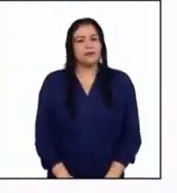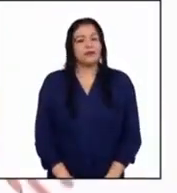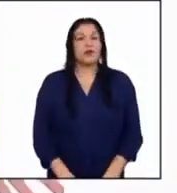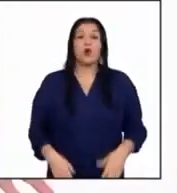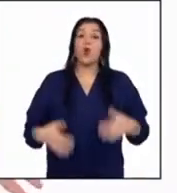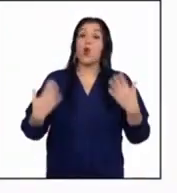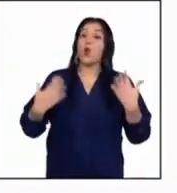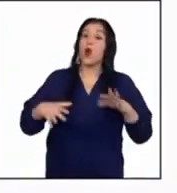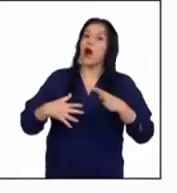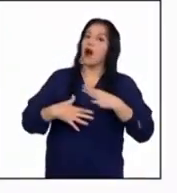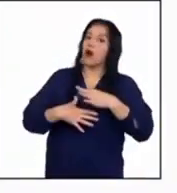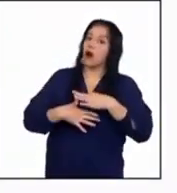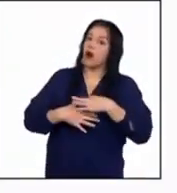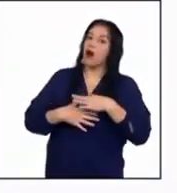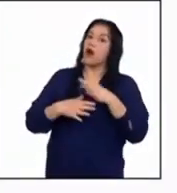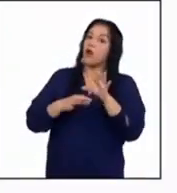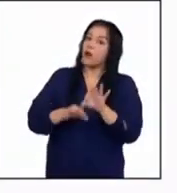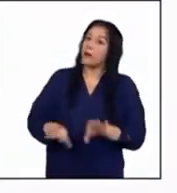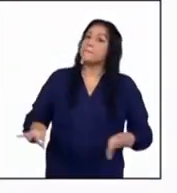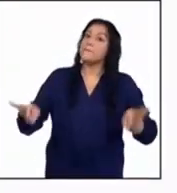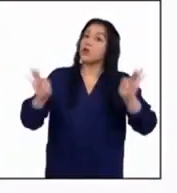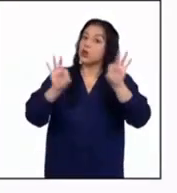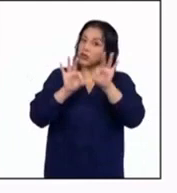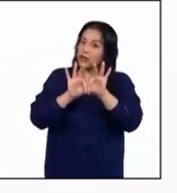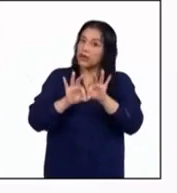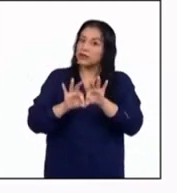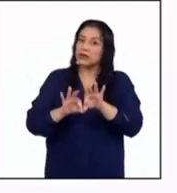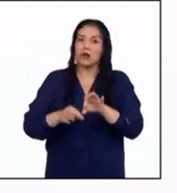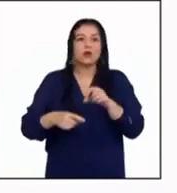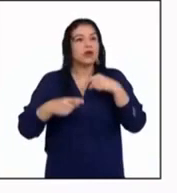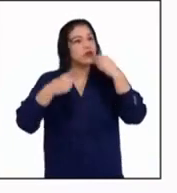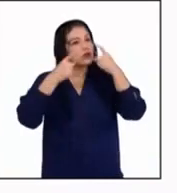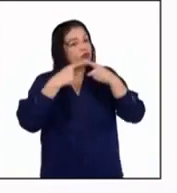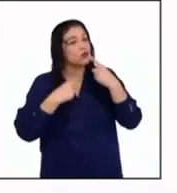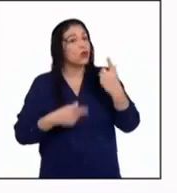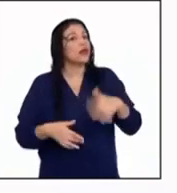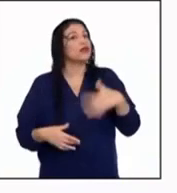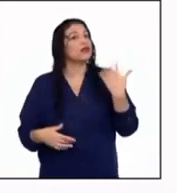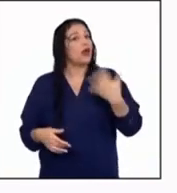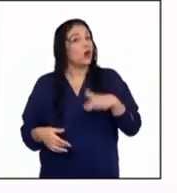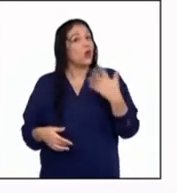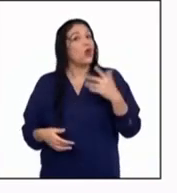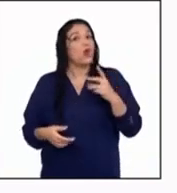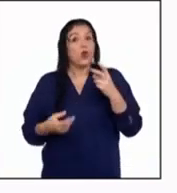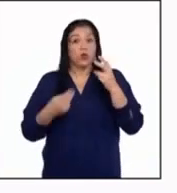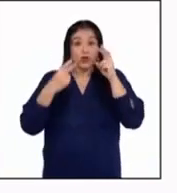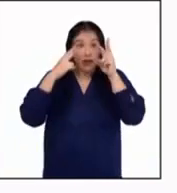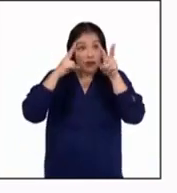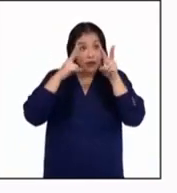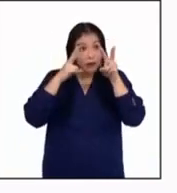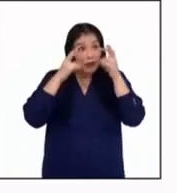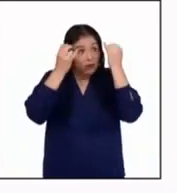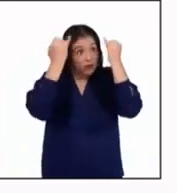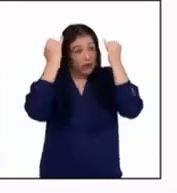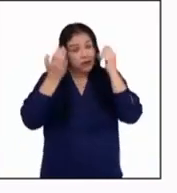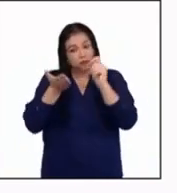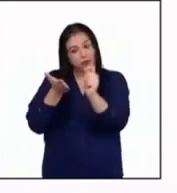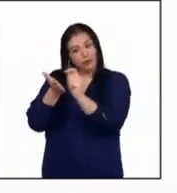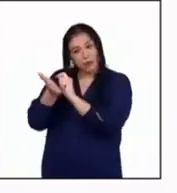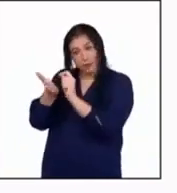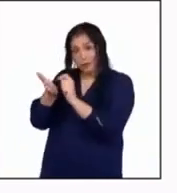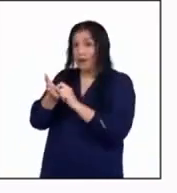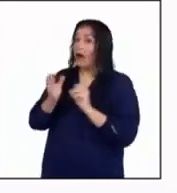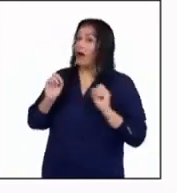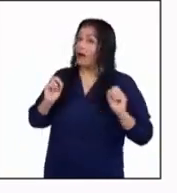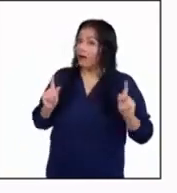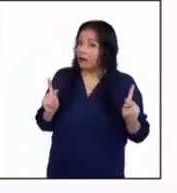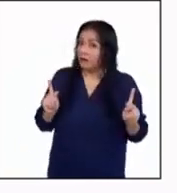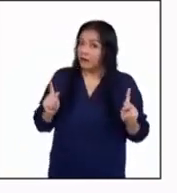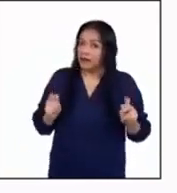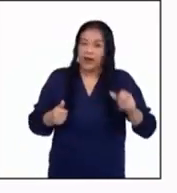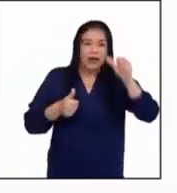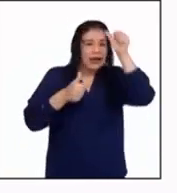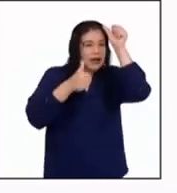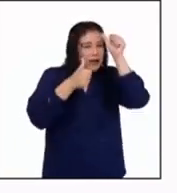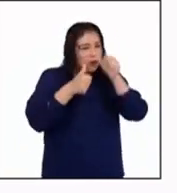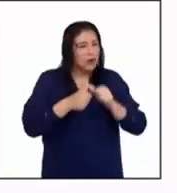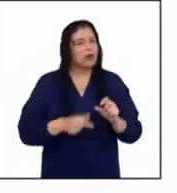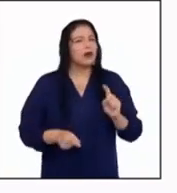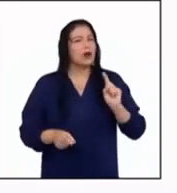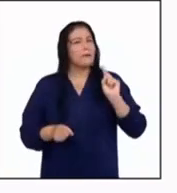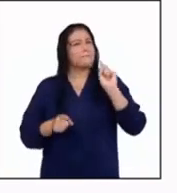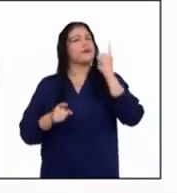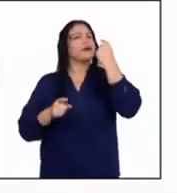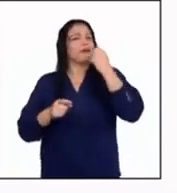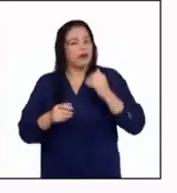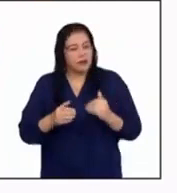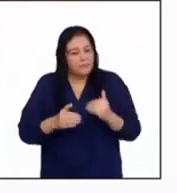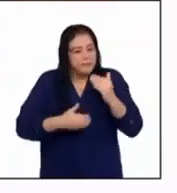Qué importante lo que nos dice nuestra invitada de hoy, ¿verdad? Están tomando nota, ¿no? Ah, ya. Recuerden que el primer paso